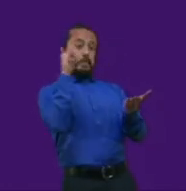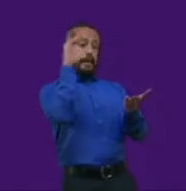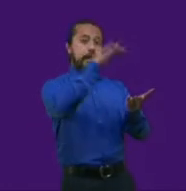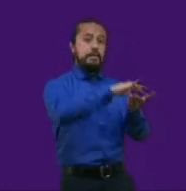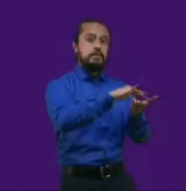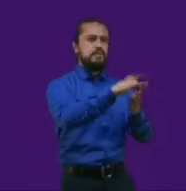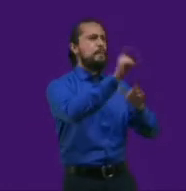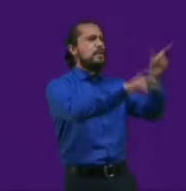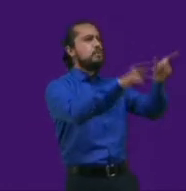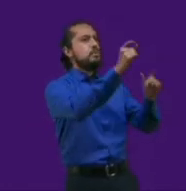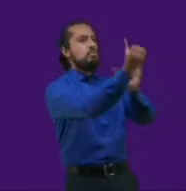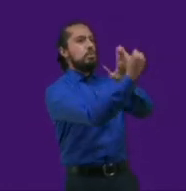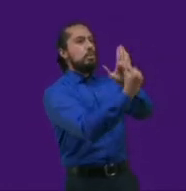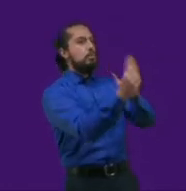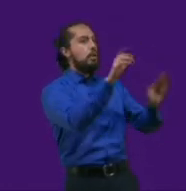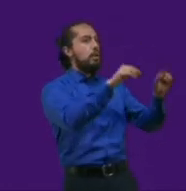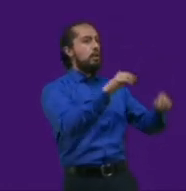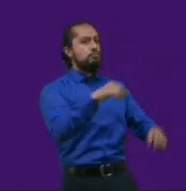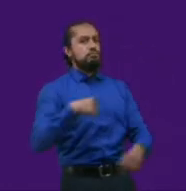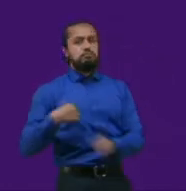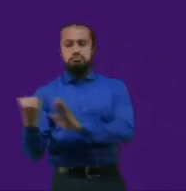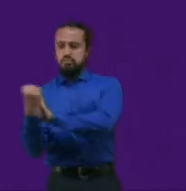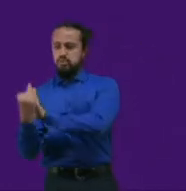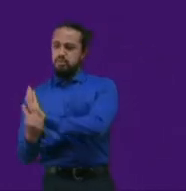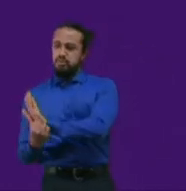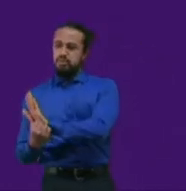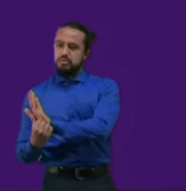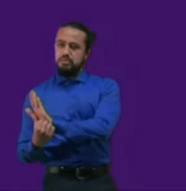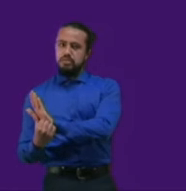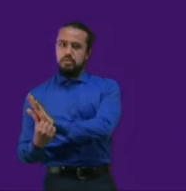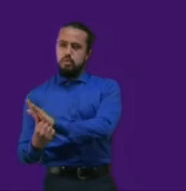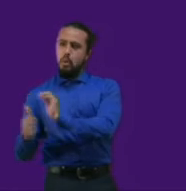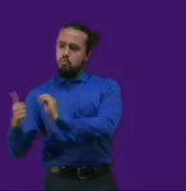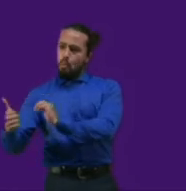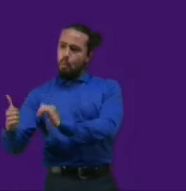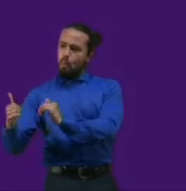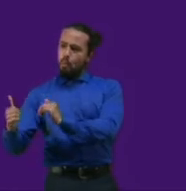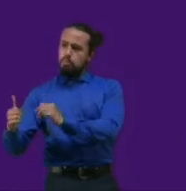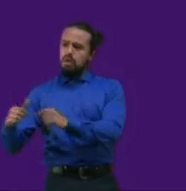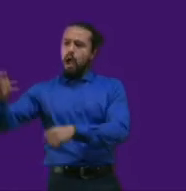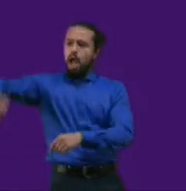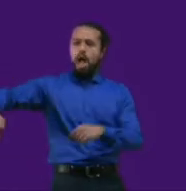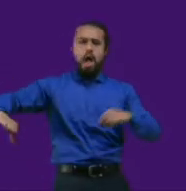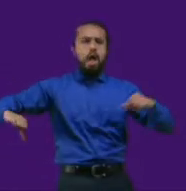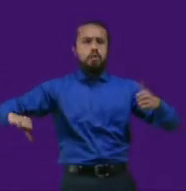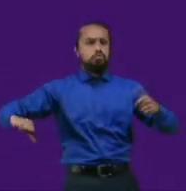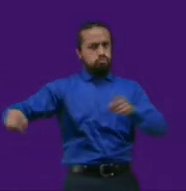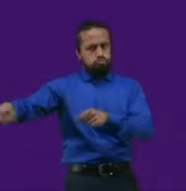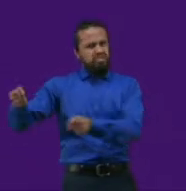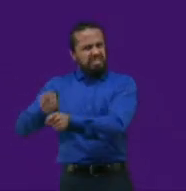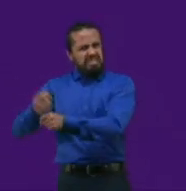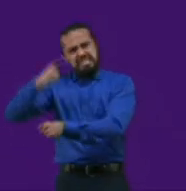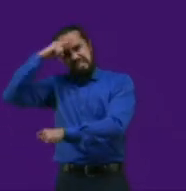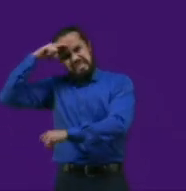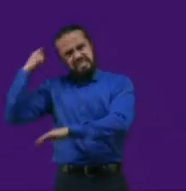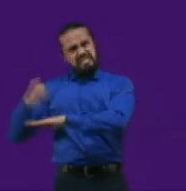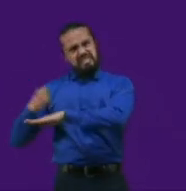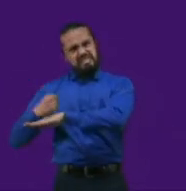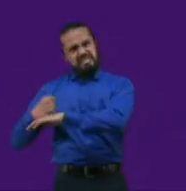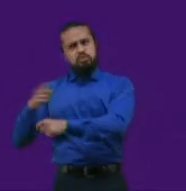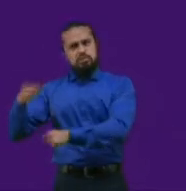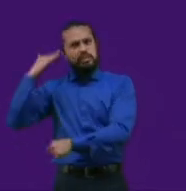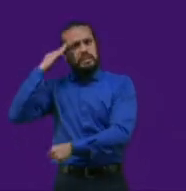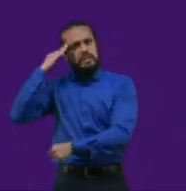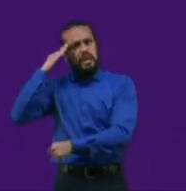y nos comenzamos a dar cuenta que nuestros programadores eran igual de buenos o mejores, porque camellaban mucho más duro, pues ahí se